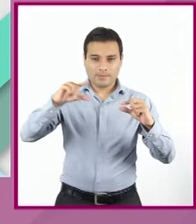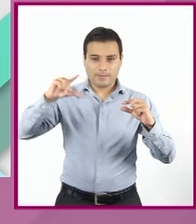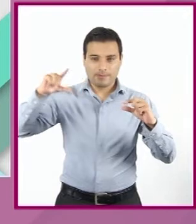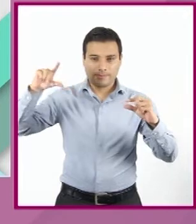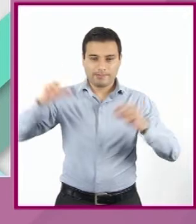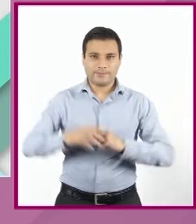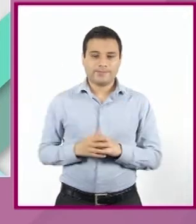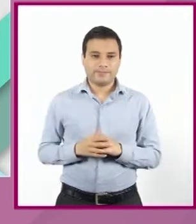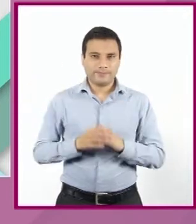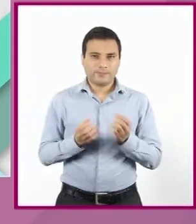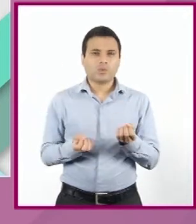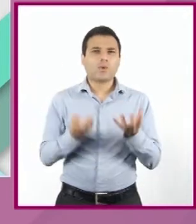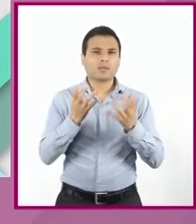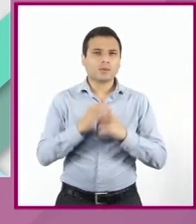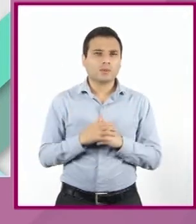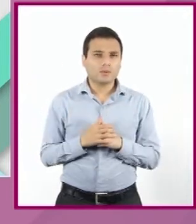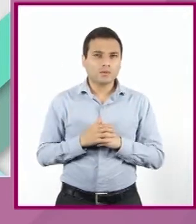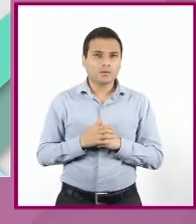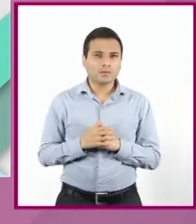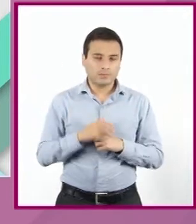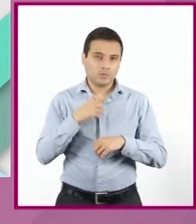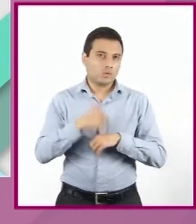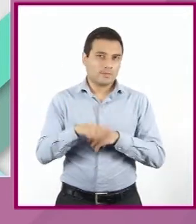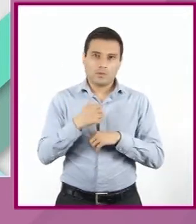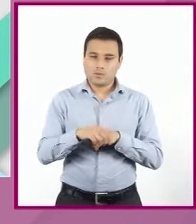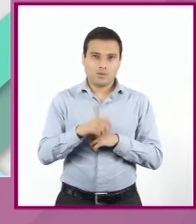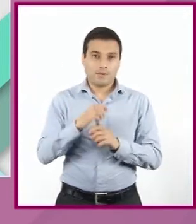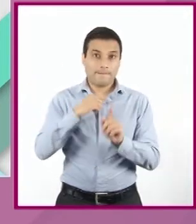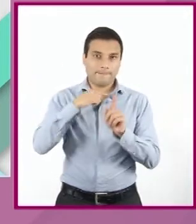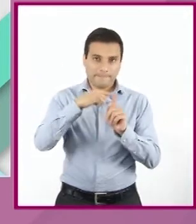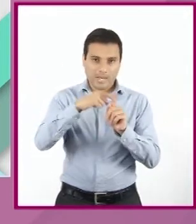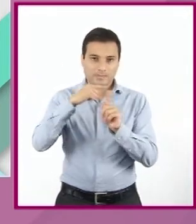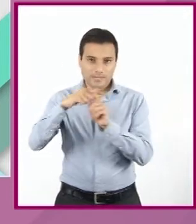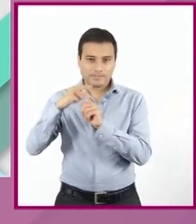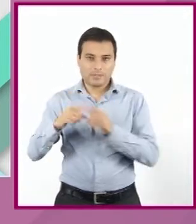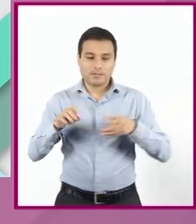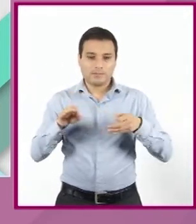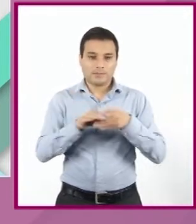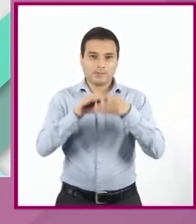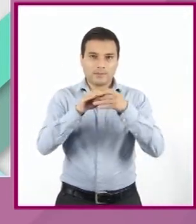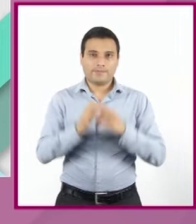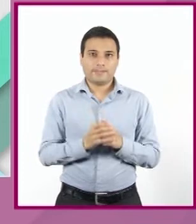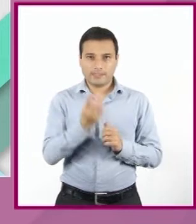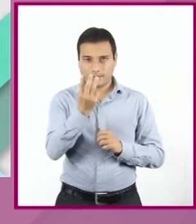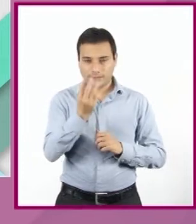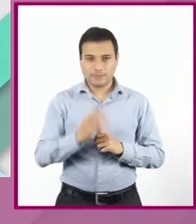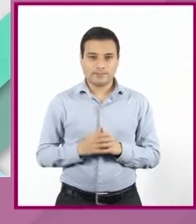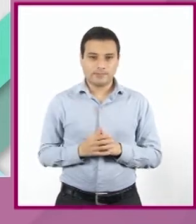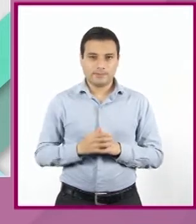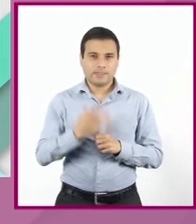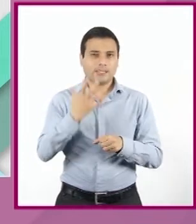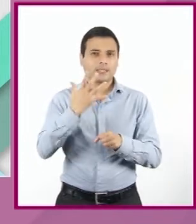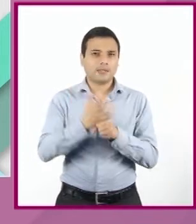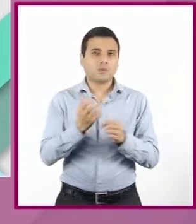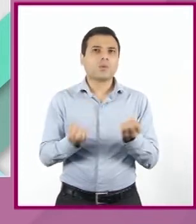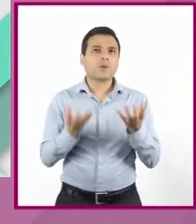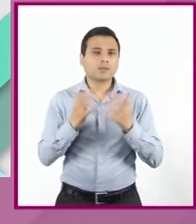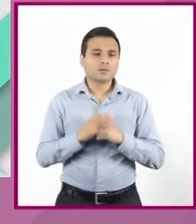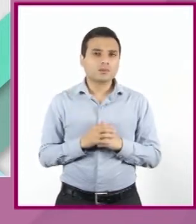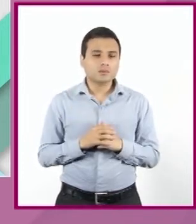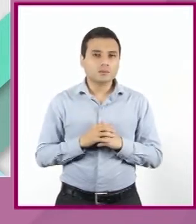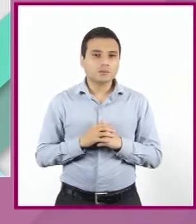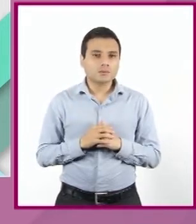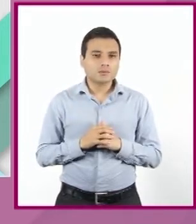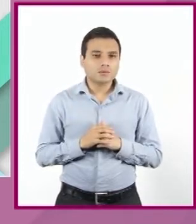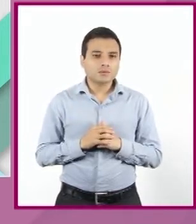términos consecutivos es constante y es igual a 3 cuadrados. Así que el quinto término está